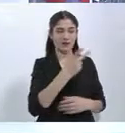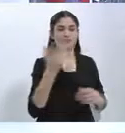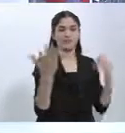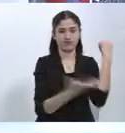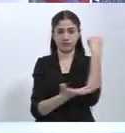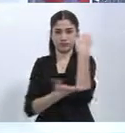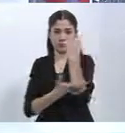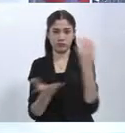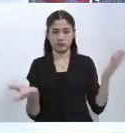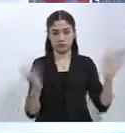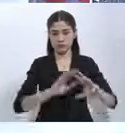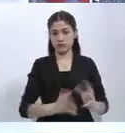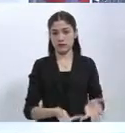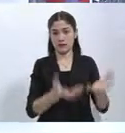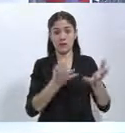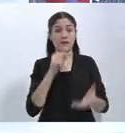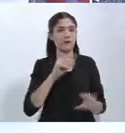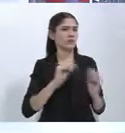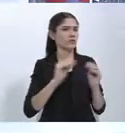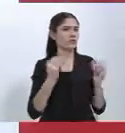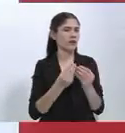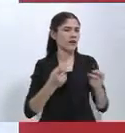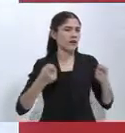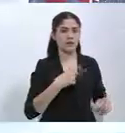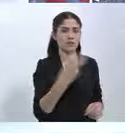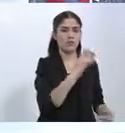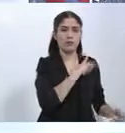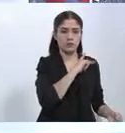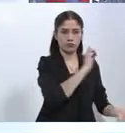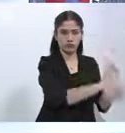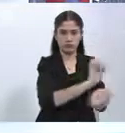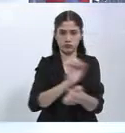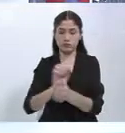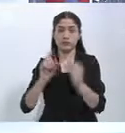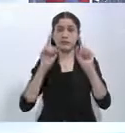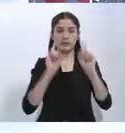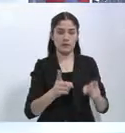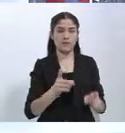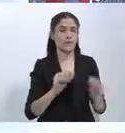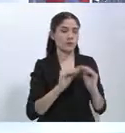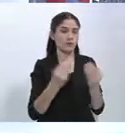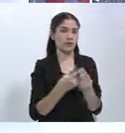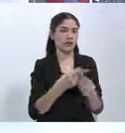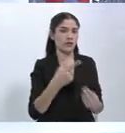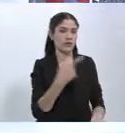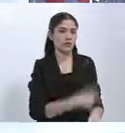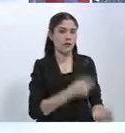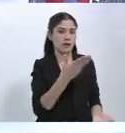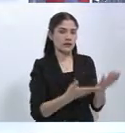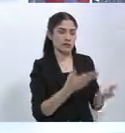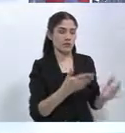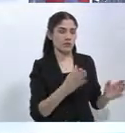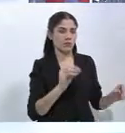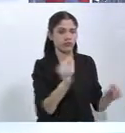unos 44 millones de kilos de marihuana, unos 150 millones de dólares que